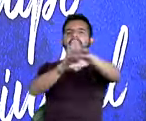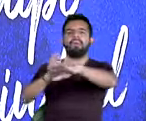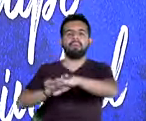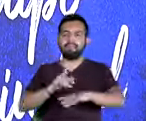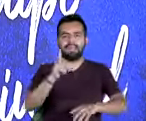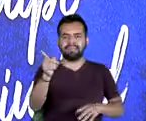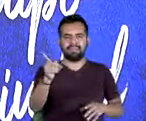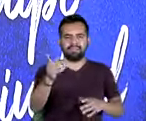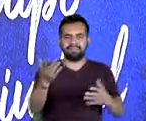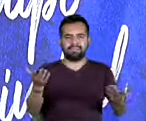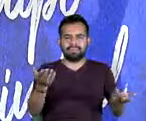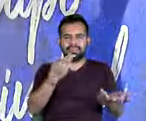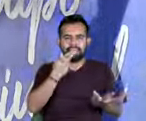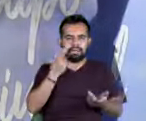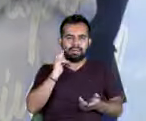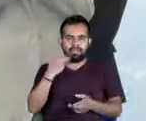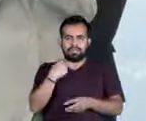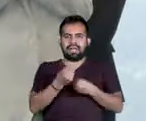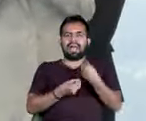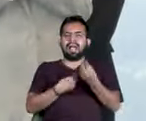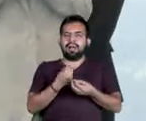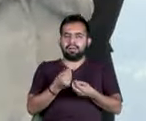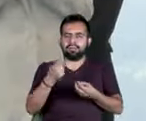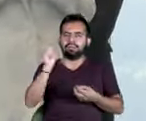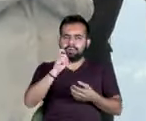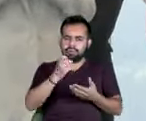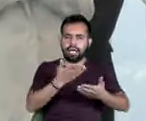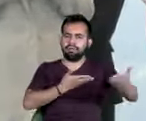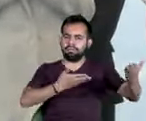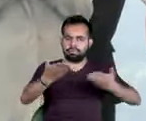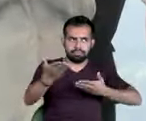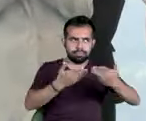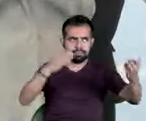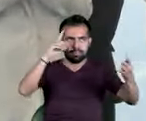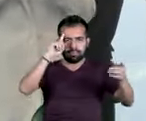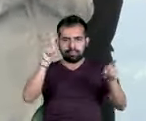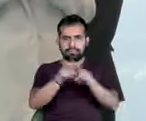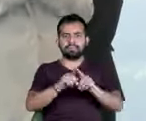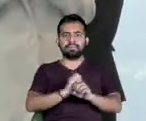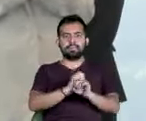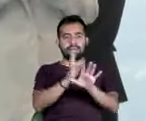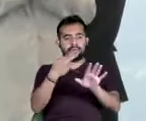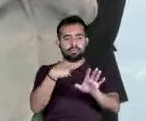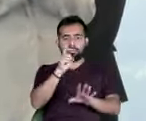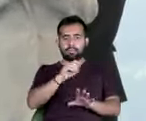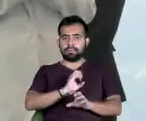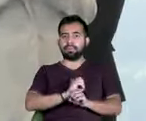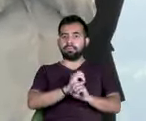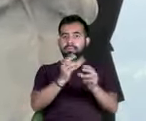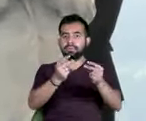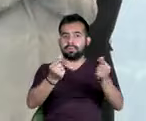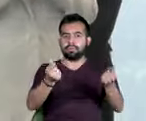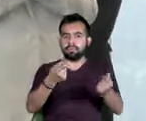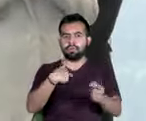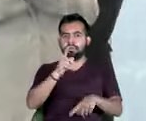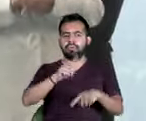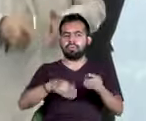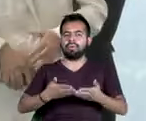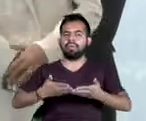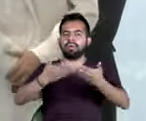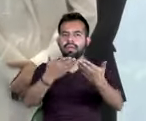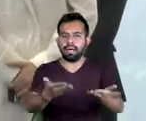en responsabilizarles a los otros. Por lo tanto, tengo que solventar eso. Entonces, no le puedo dar en este